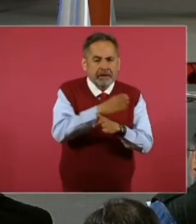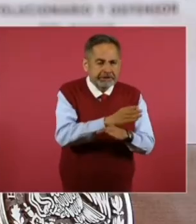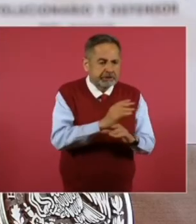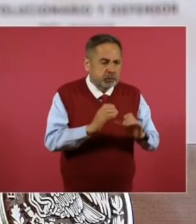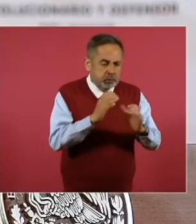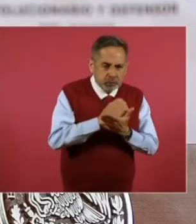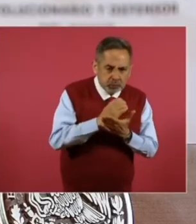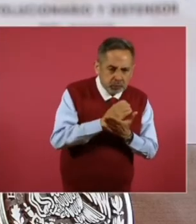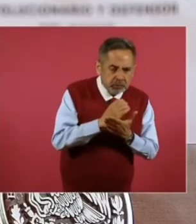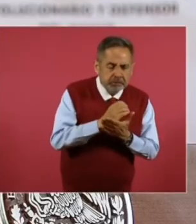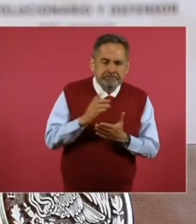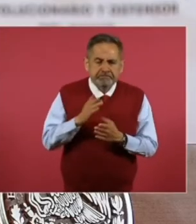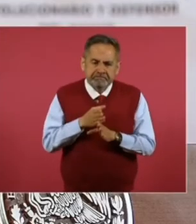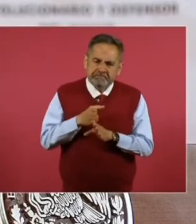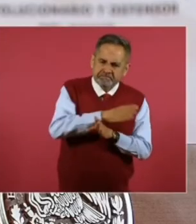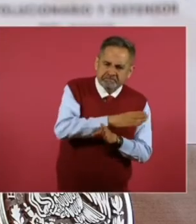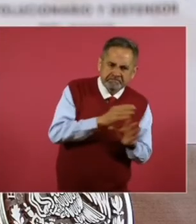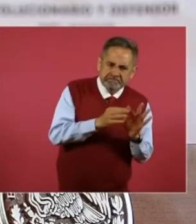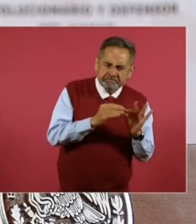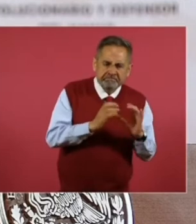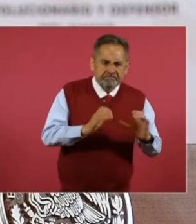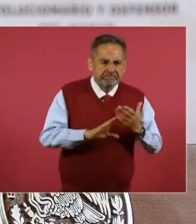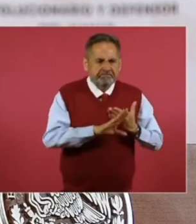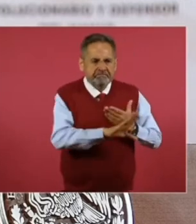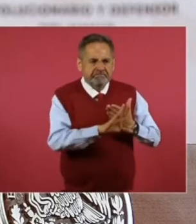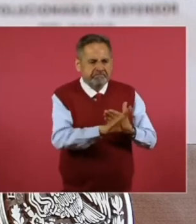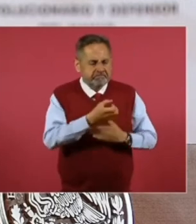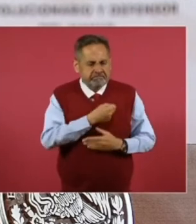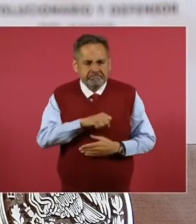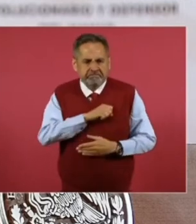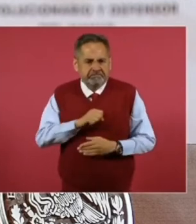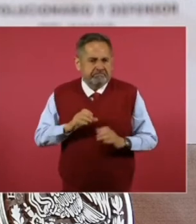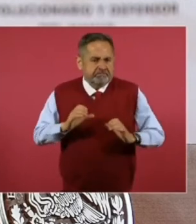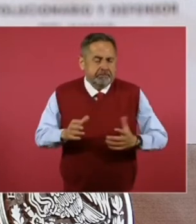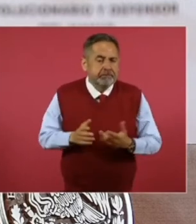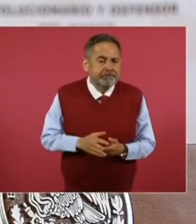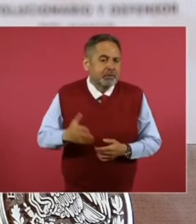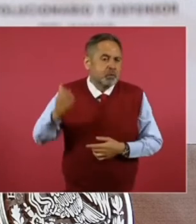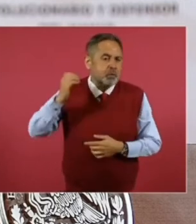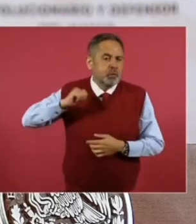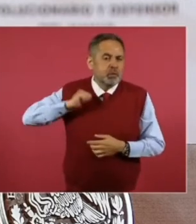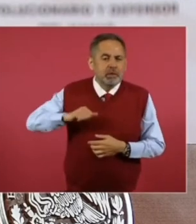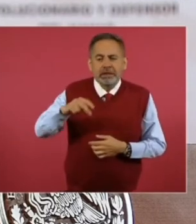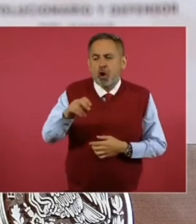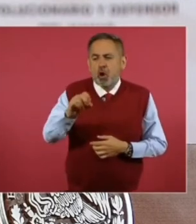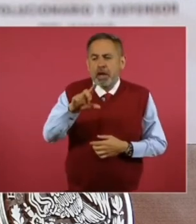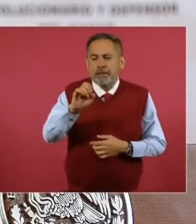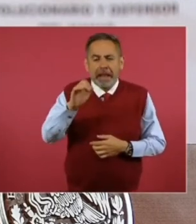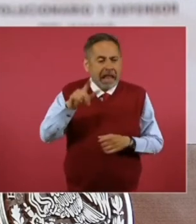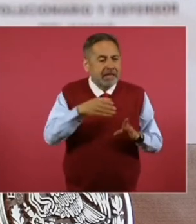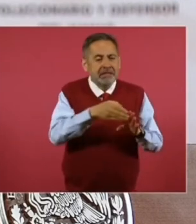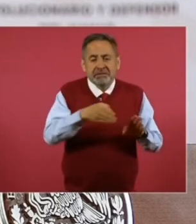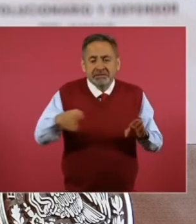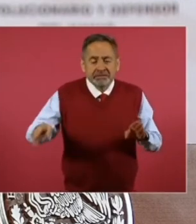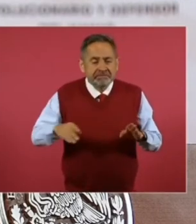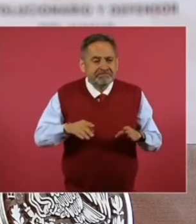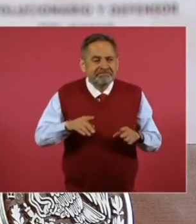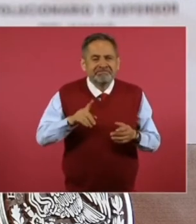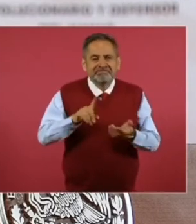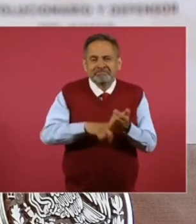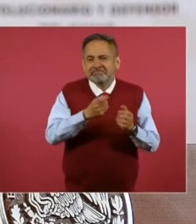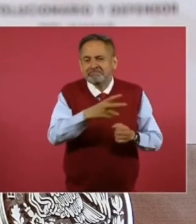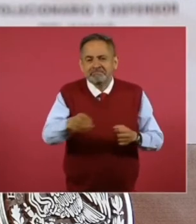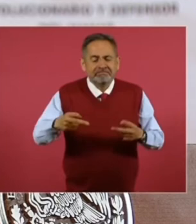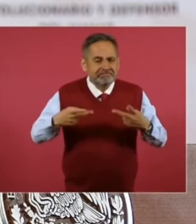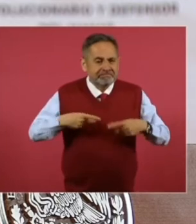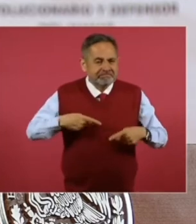La herencia de salud, ya lo hemos mencionado, en todo el periodo neoliberal fue esta escalada de enfermedades no transmisibles,